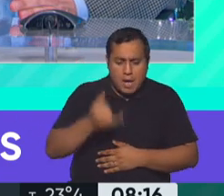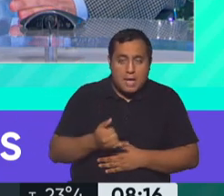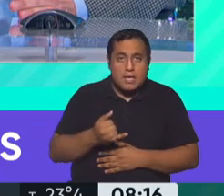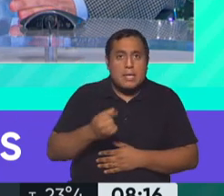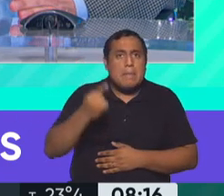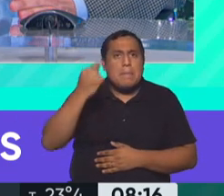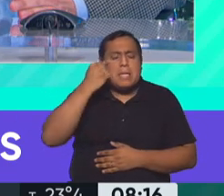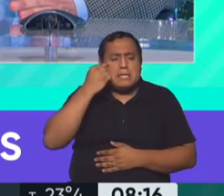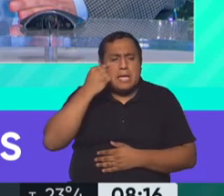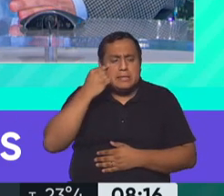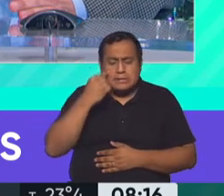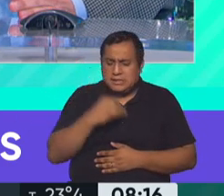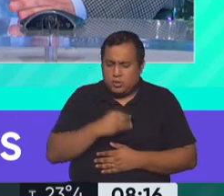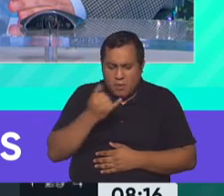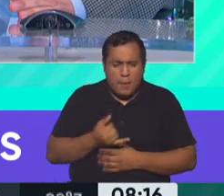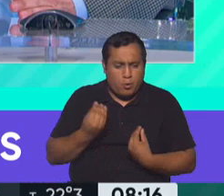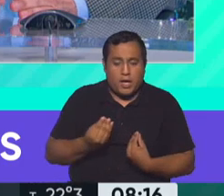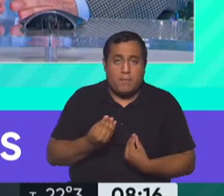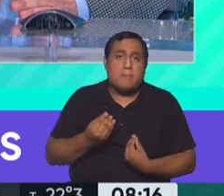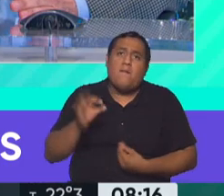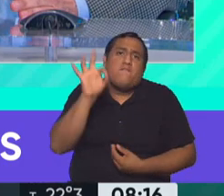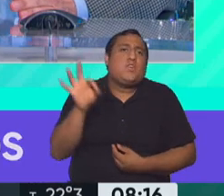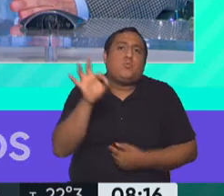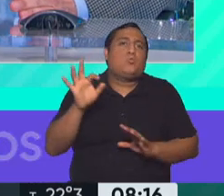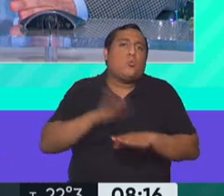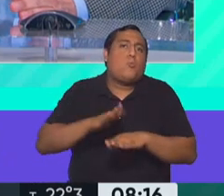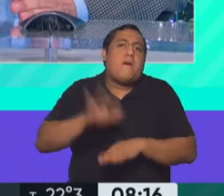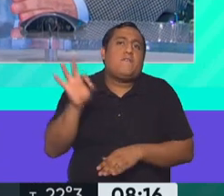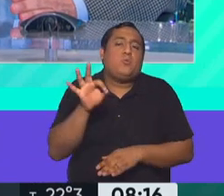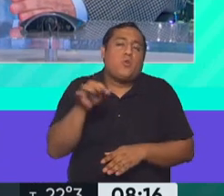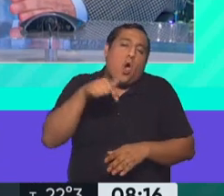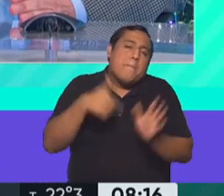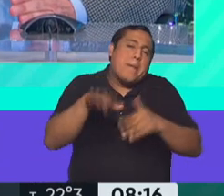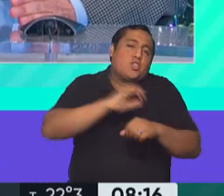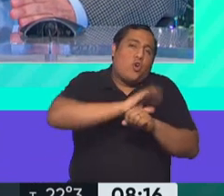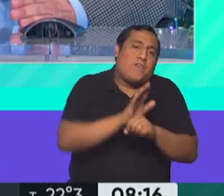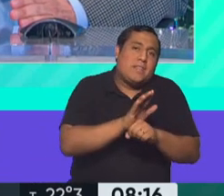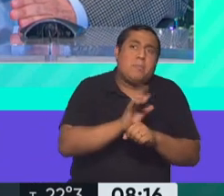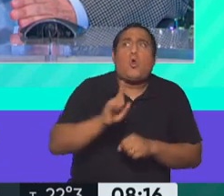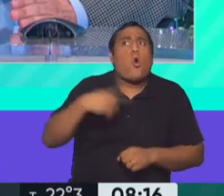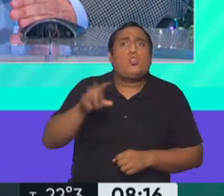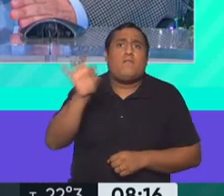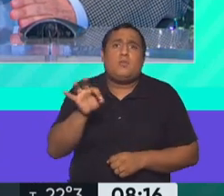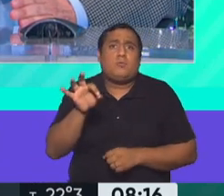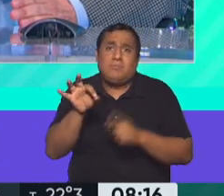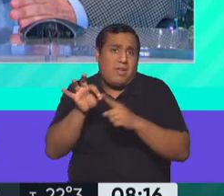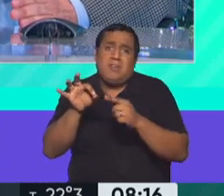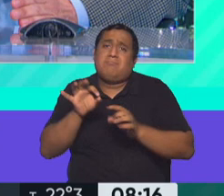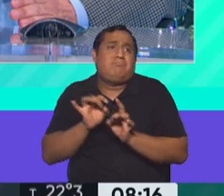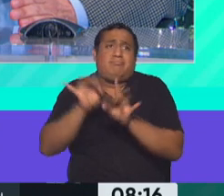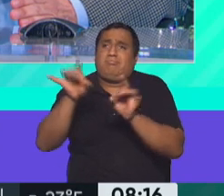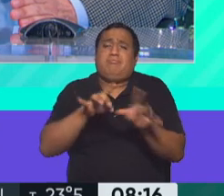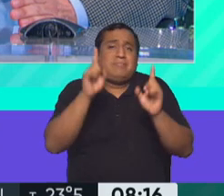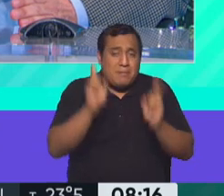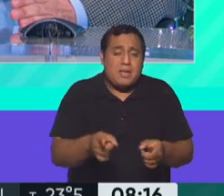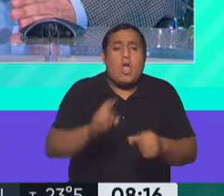esos síntomas algo lo está produciendo habitualmente es un virus lo más prevalente hoy es el Cobi pero puede ser otro cualquiera de esos pueden ser transmitidos y si